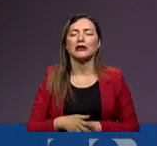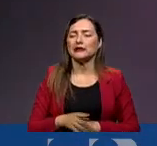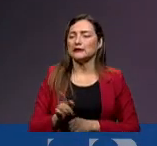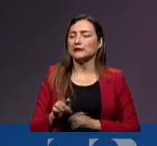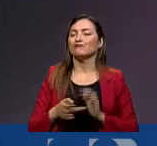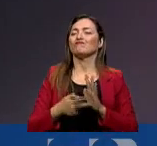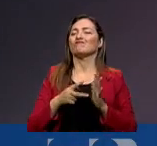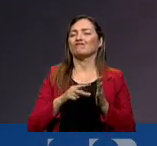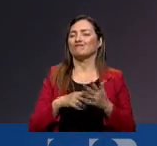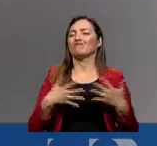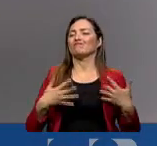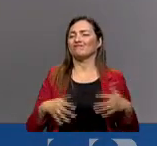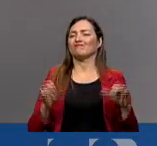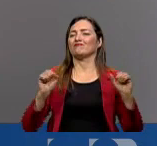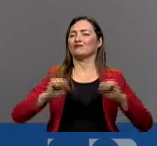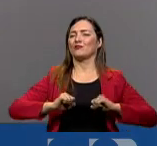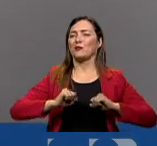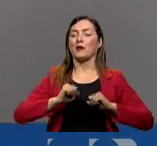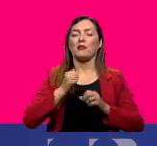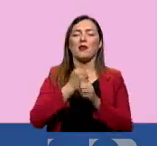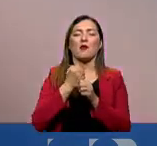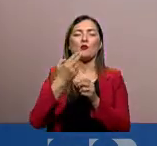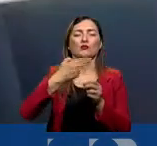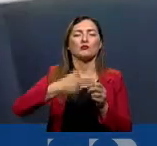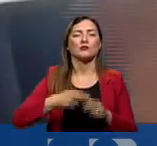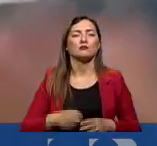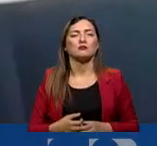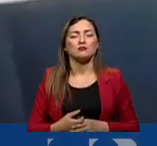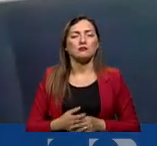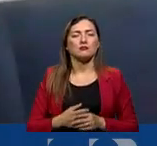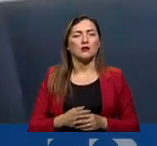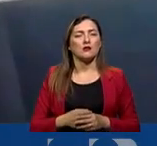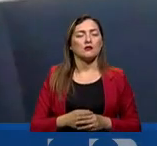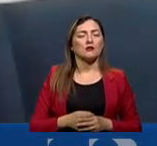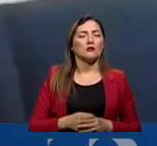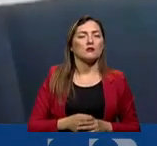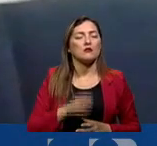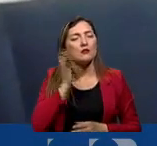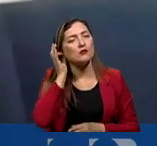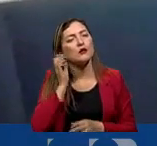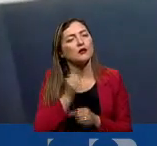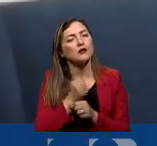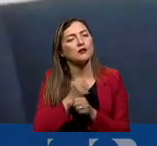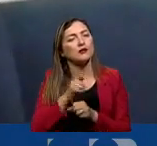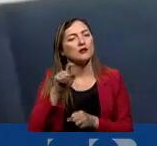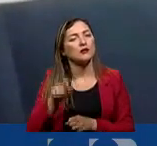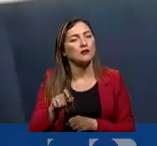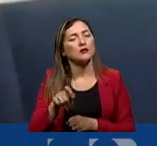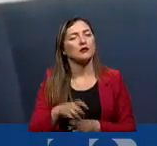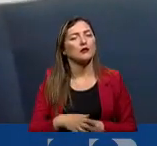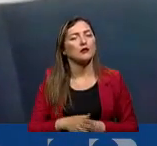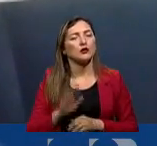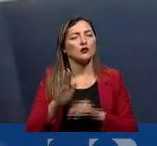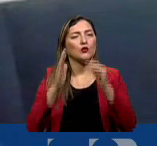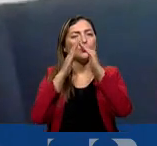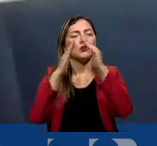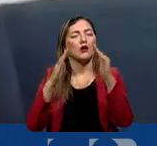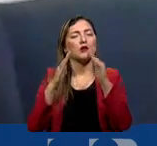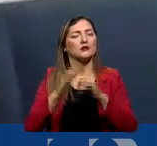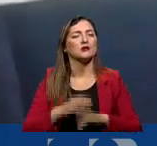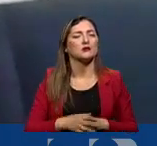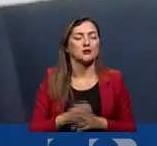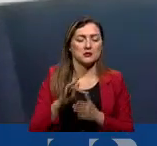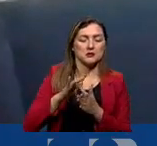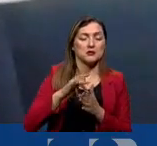significó una gran posibilidad de empleo porque tantas mujeres necesitan trabajar y tantas mujeres tienen necesidades en su hogar y